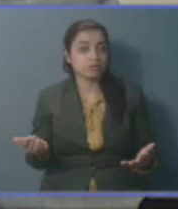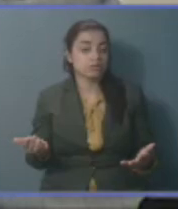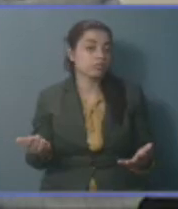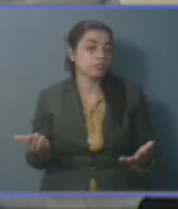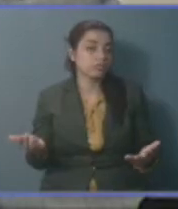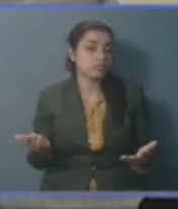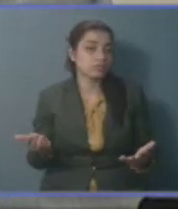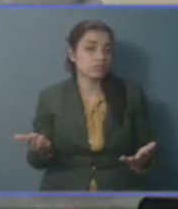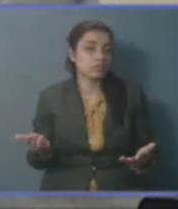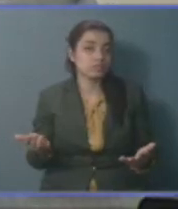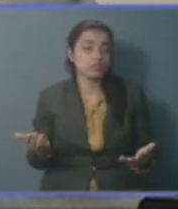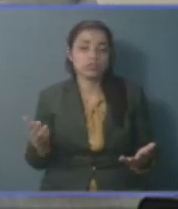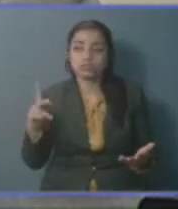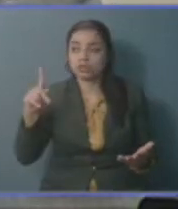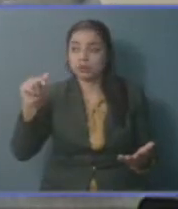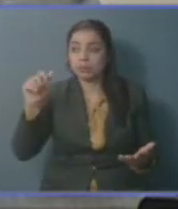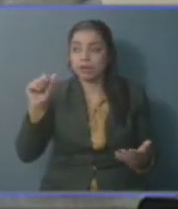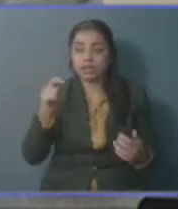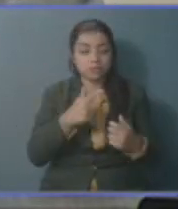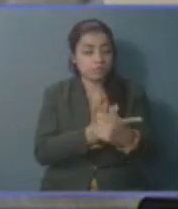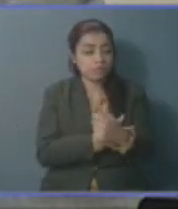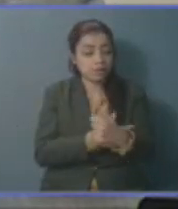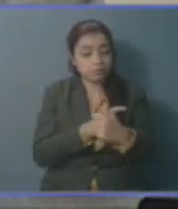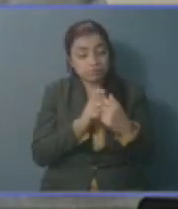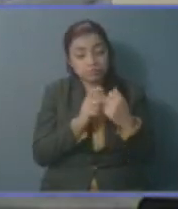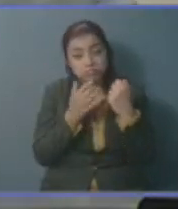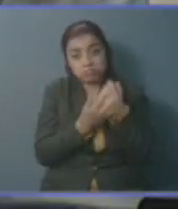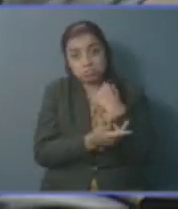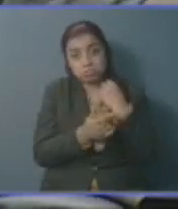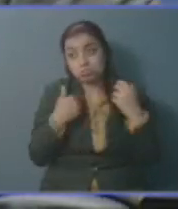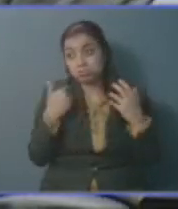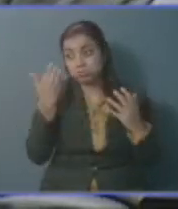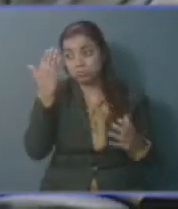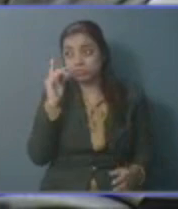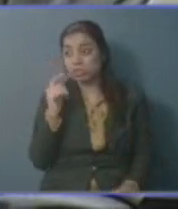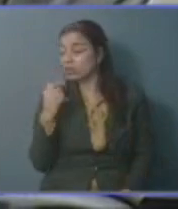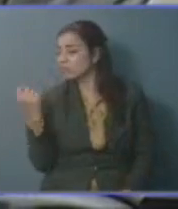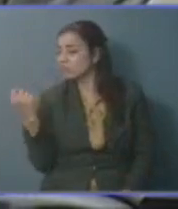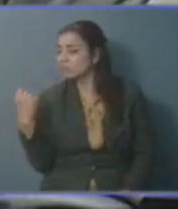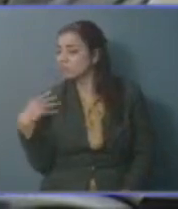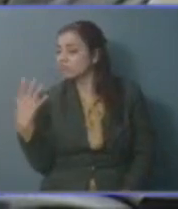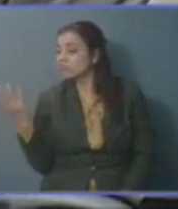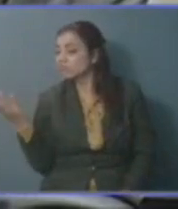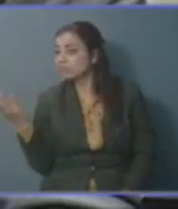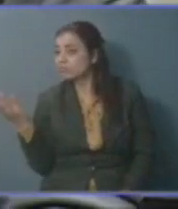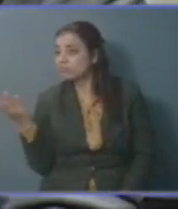la extracción del plasma, pero ¿eh?